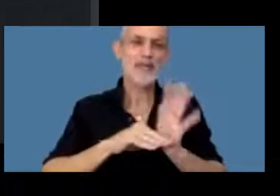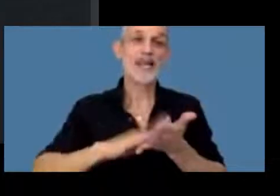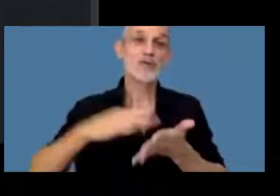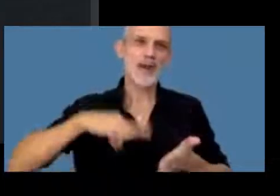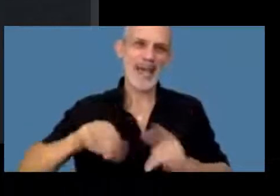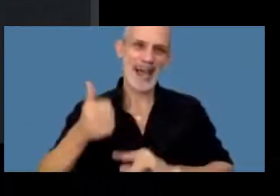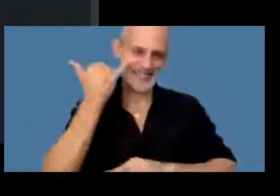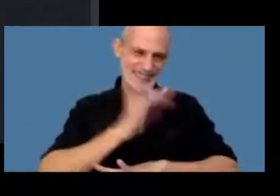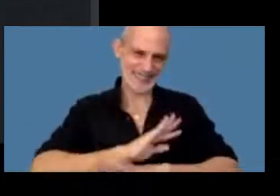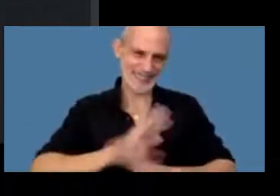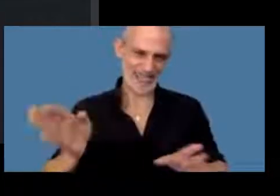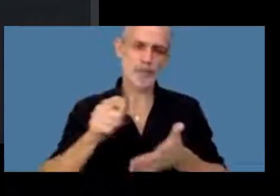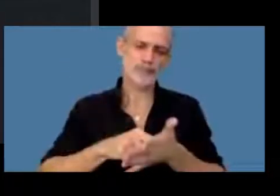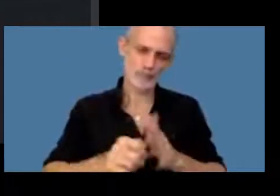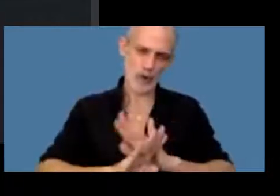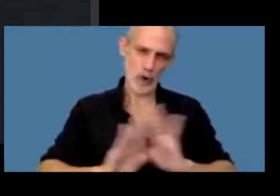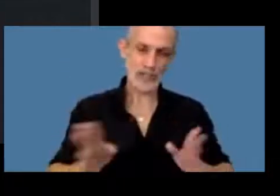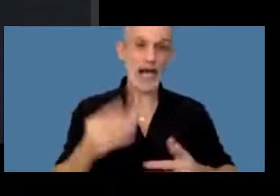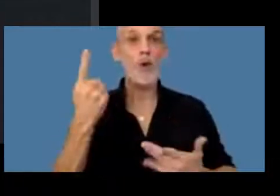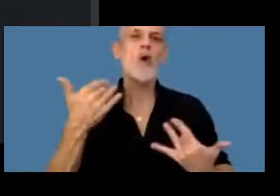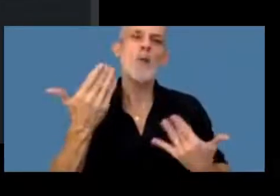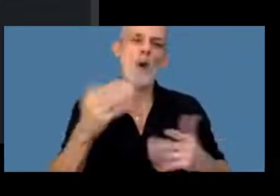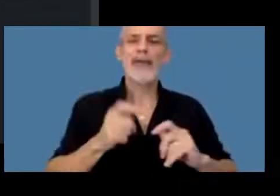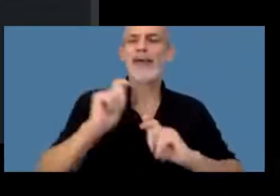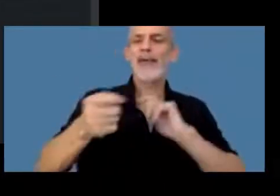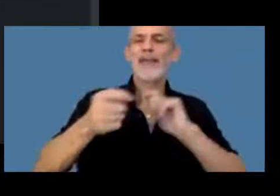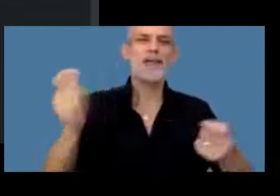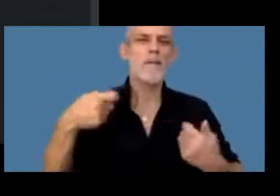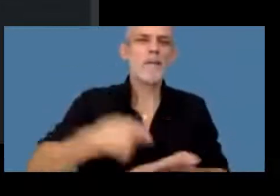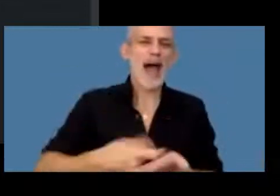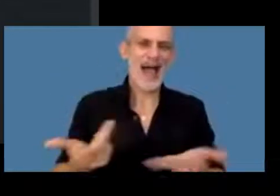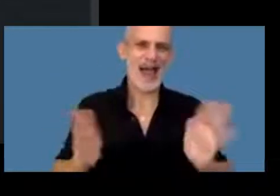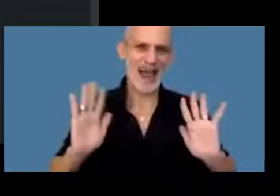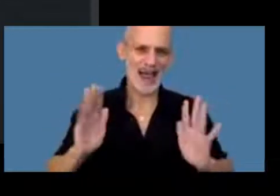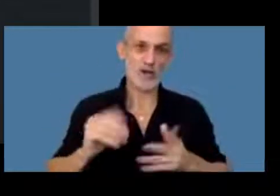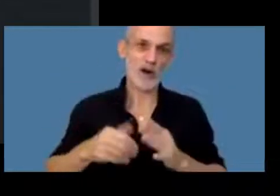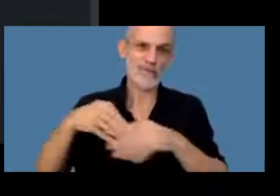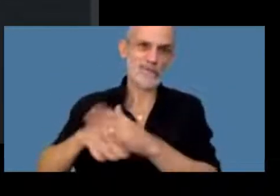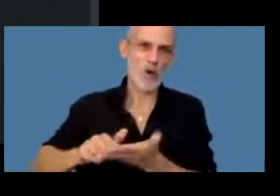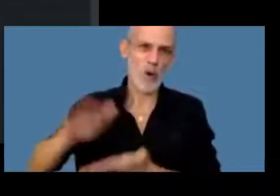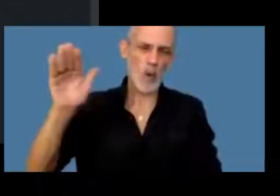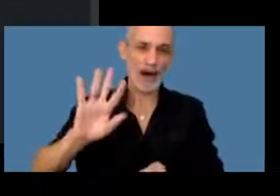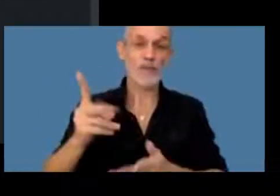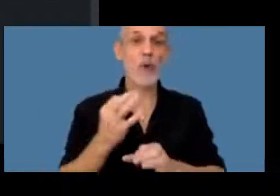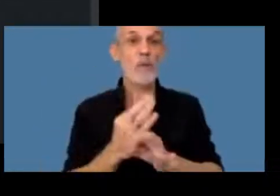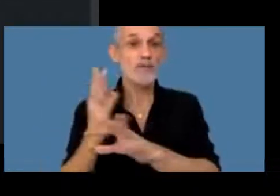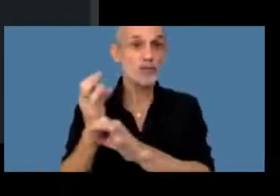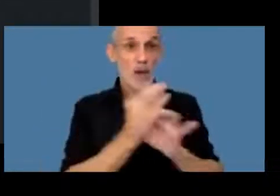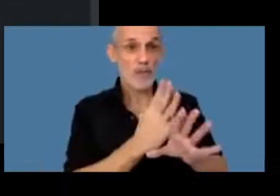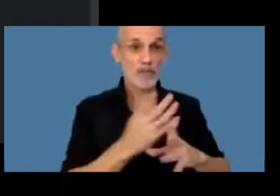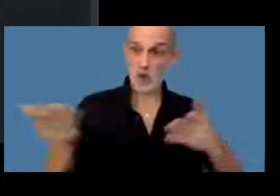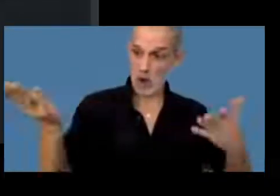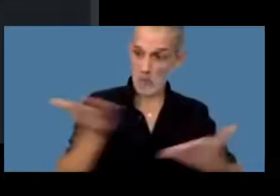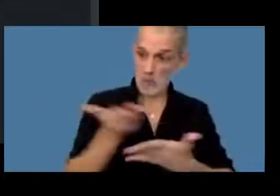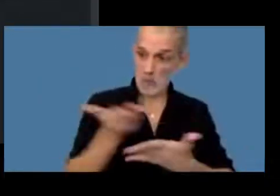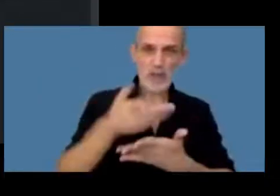está corregido, uno lo va a poder compensar. Pero quiero decir, fíjense, incluso en el intercambio profesional, que hoy se hace en